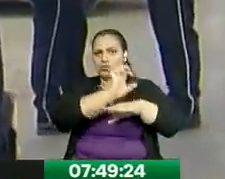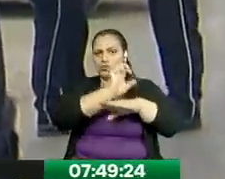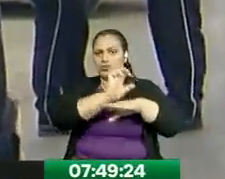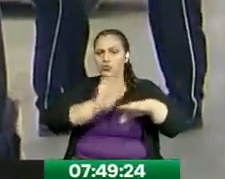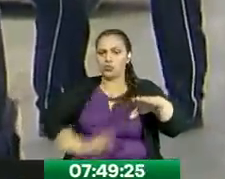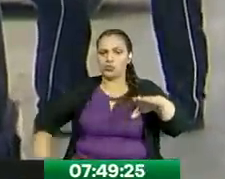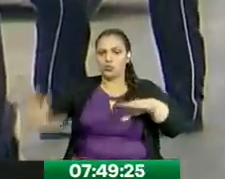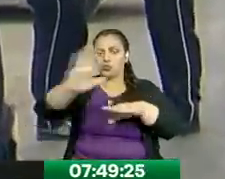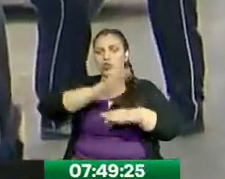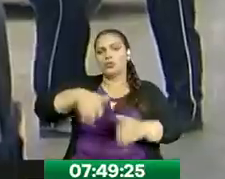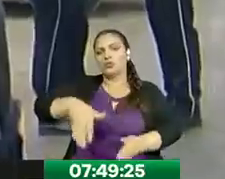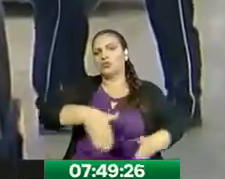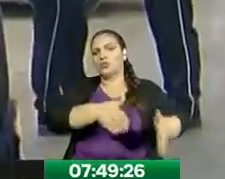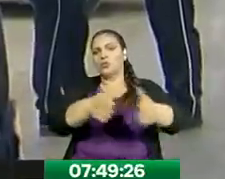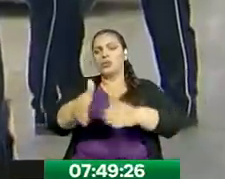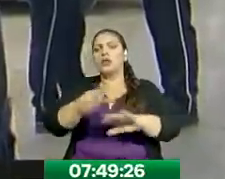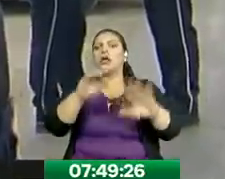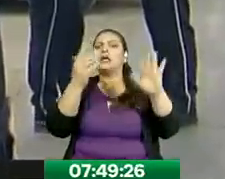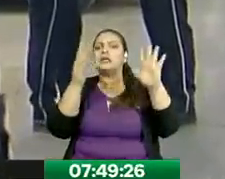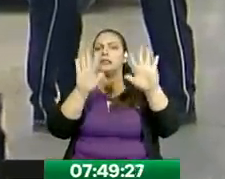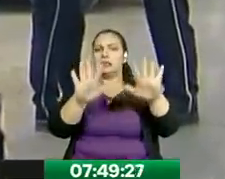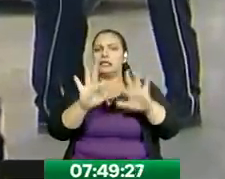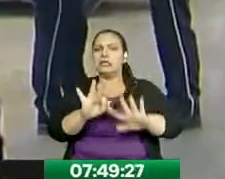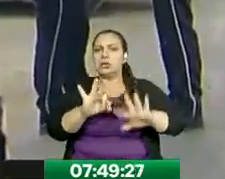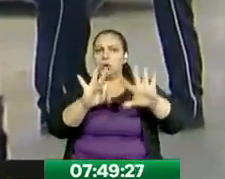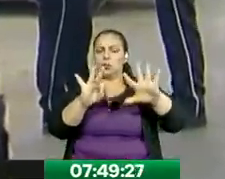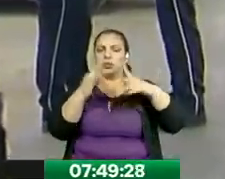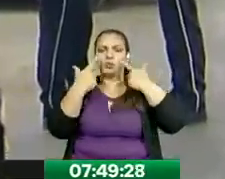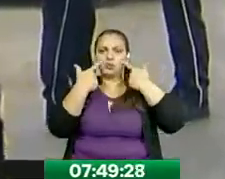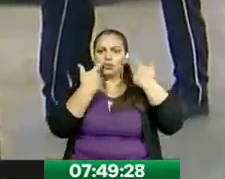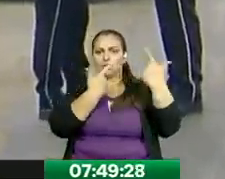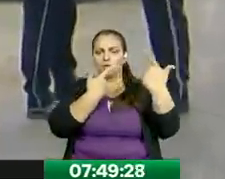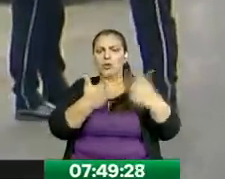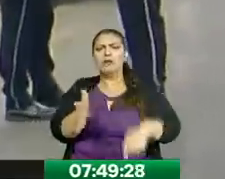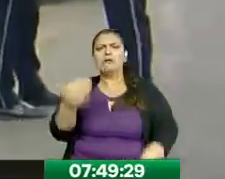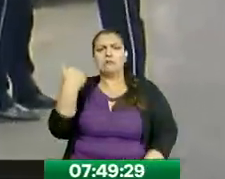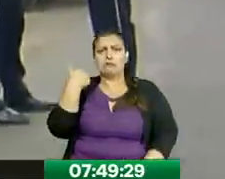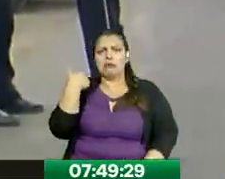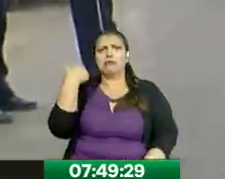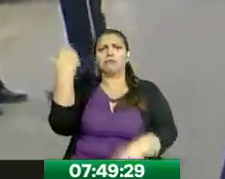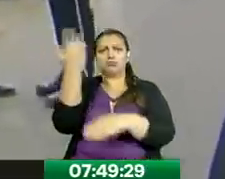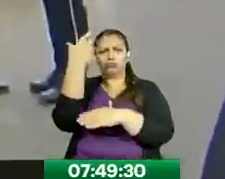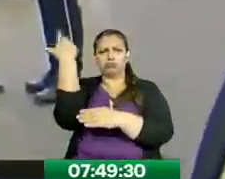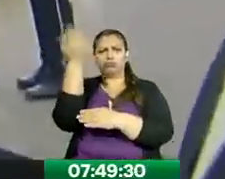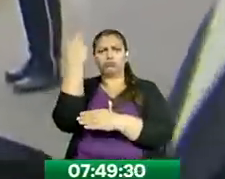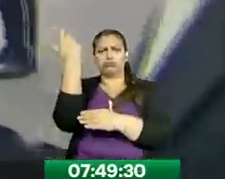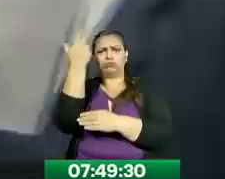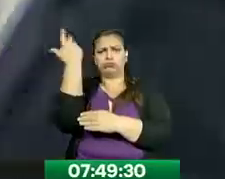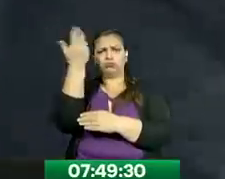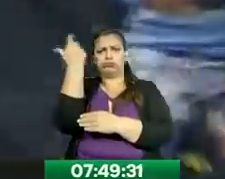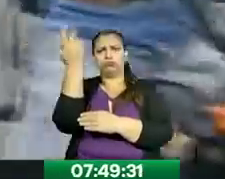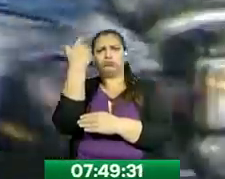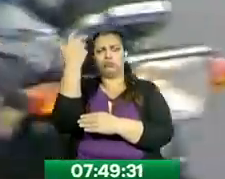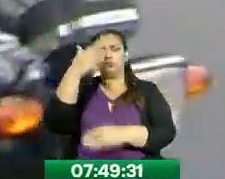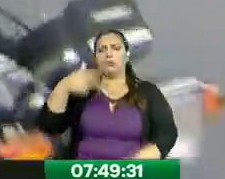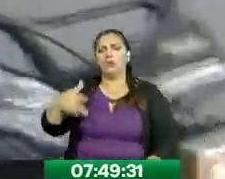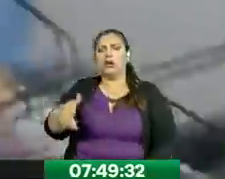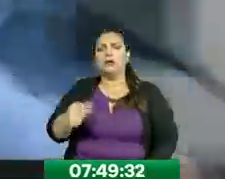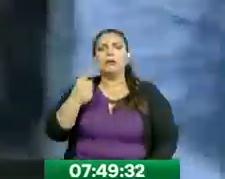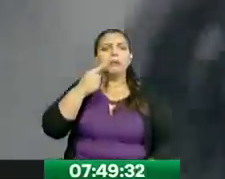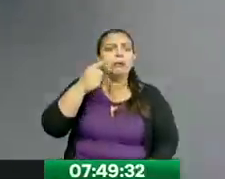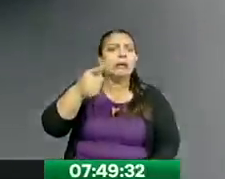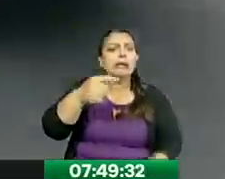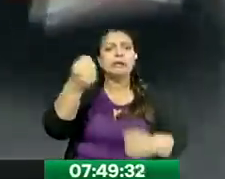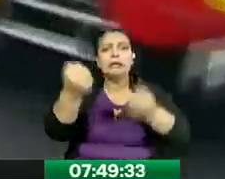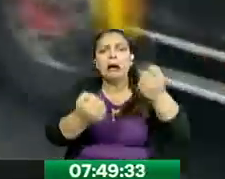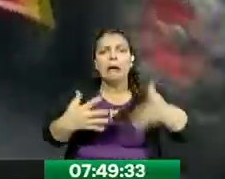siempre a pesar de existir la prevención el control se presentan estos accidentes de tránsito estamos listos para responder y poder salvar